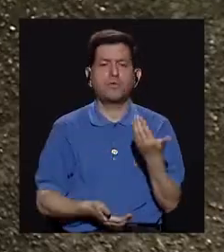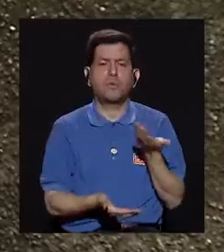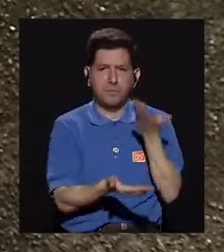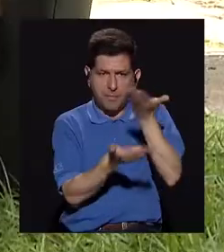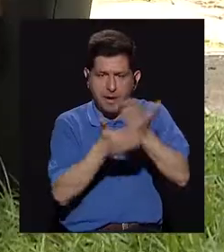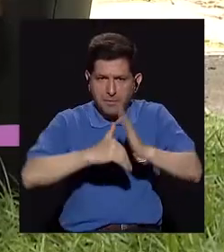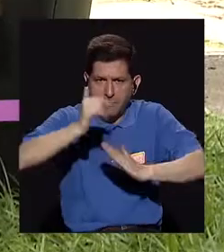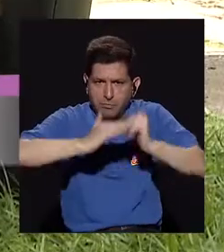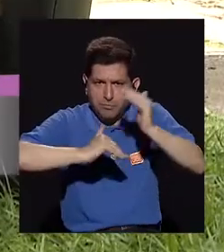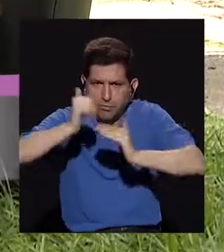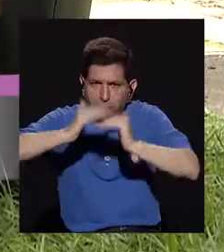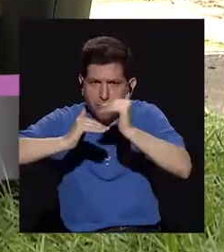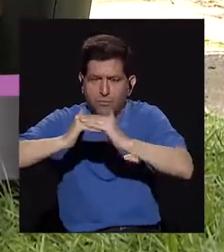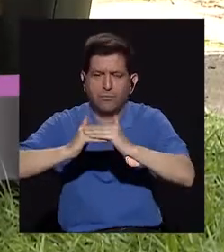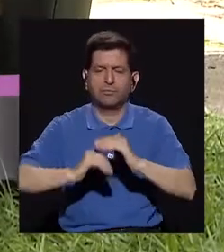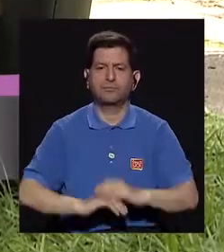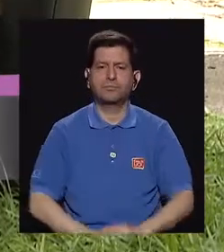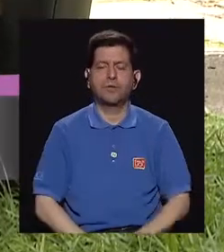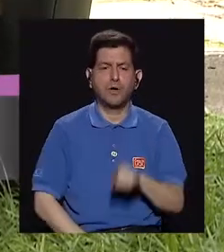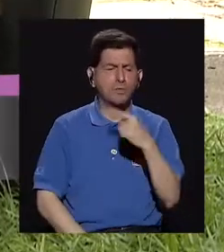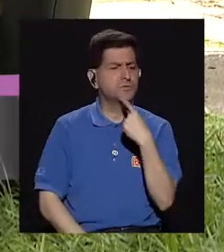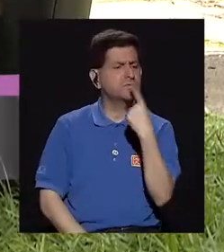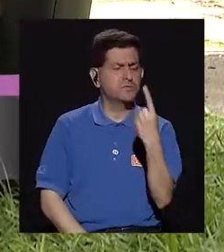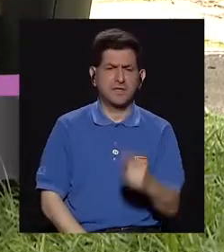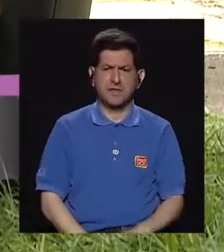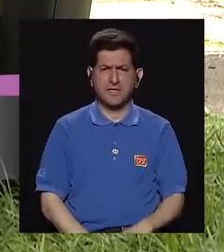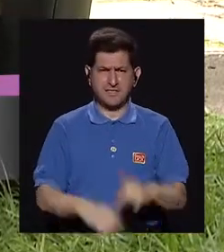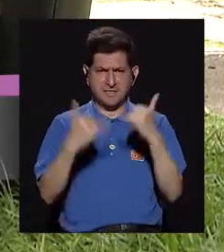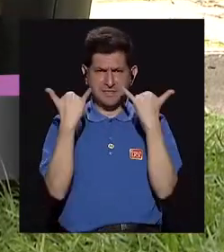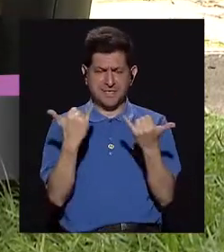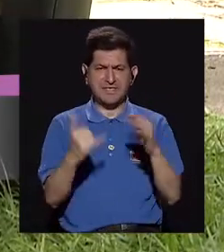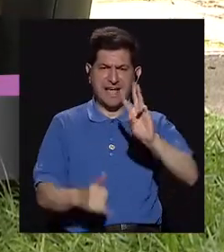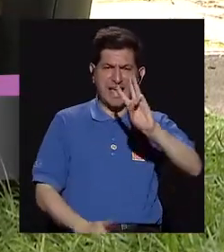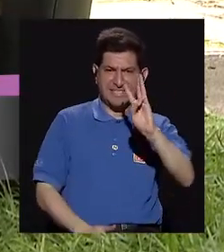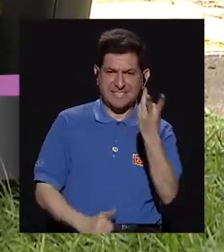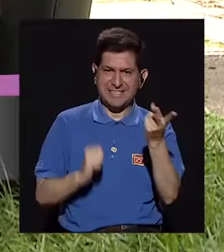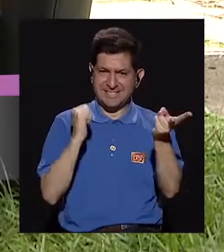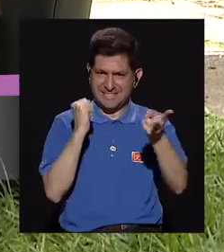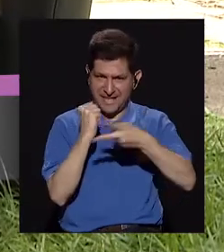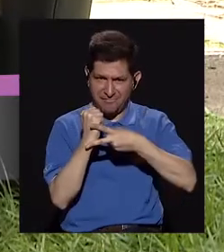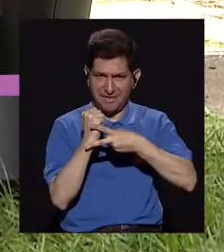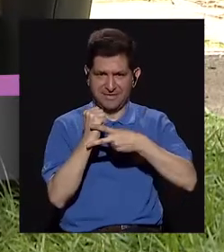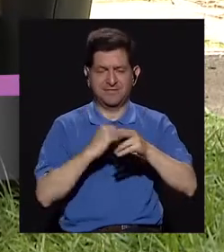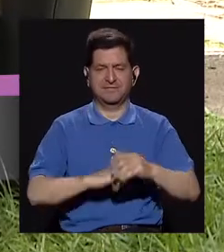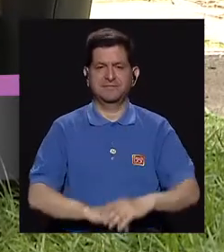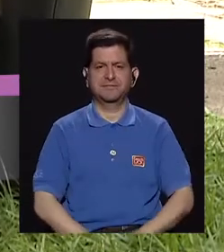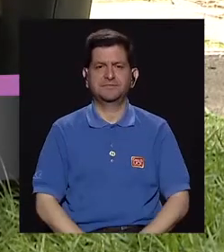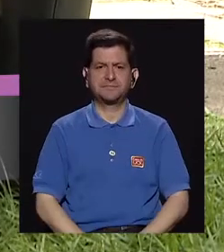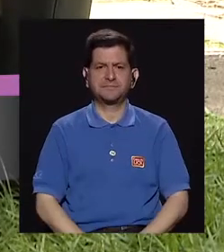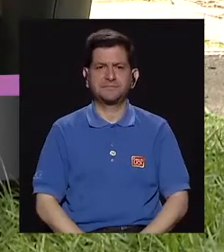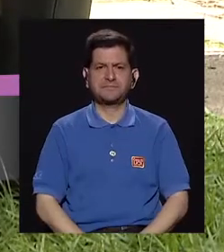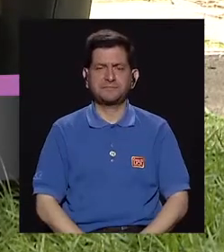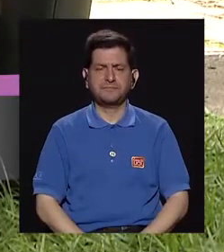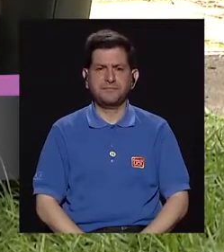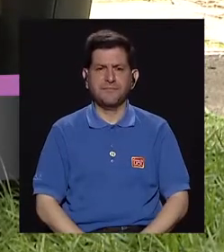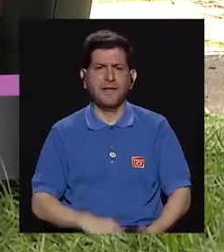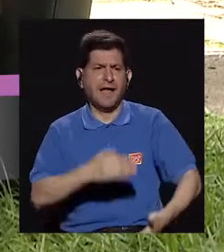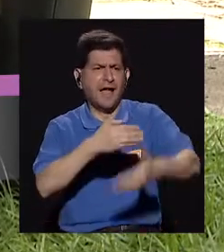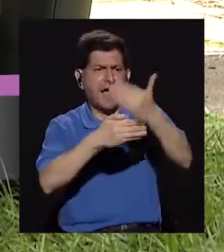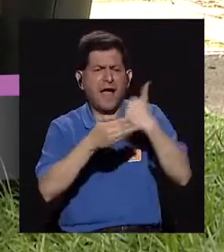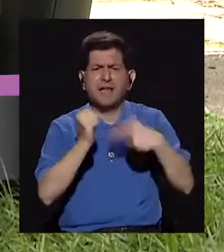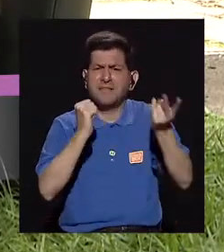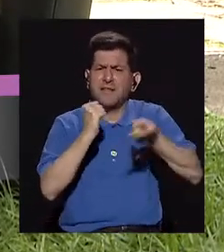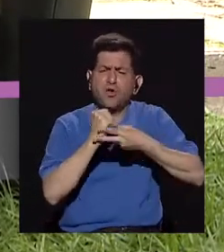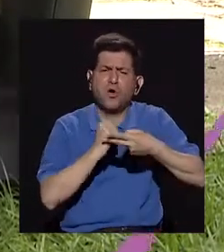esa propuesta. Entiendo. Usted menciona, Mario, que ya esta sería la sexta edición. ¿En dónde han